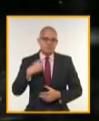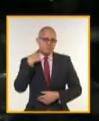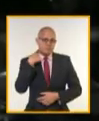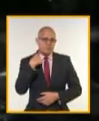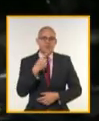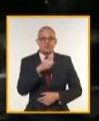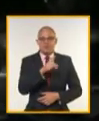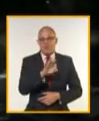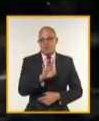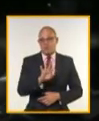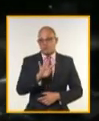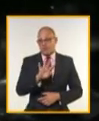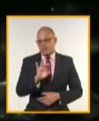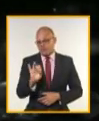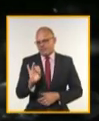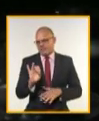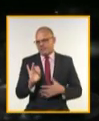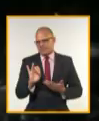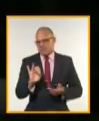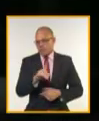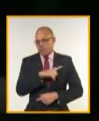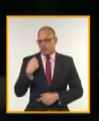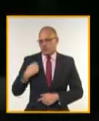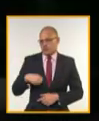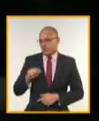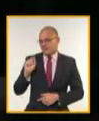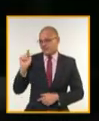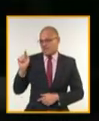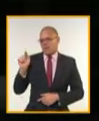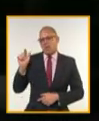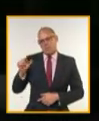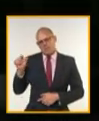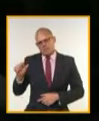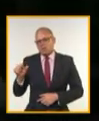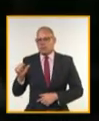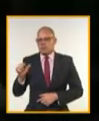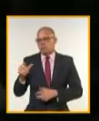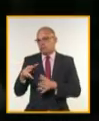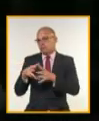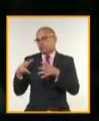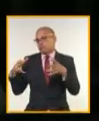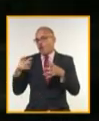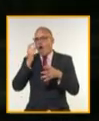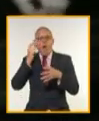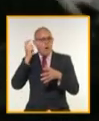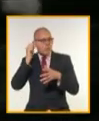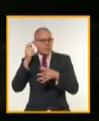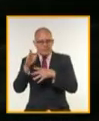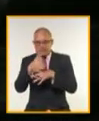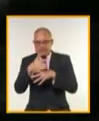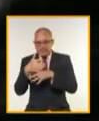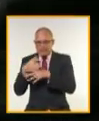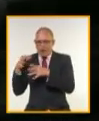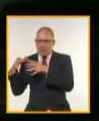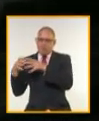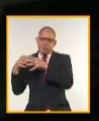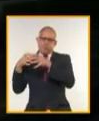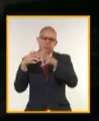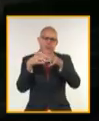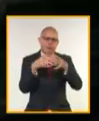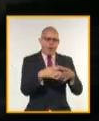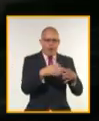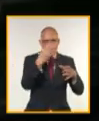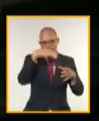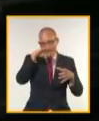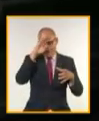de Guangdong, hombres y mujeres cruzaron el mundo y tejieron con la mayor isla del Caribe una historia que cumple hoy 65 años